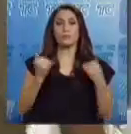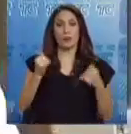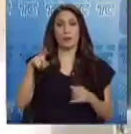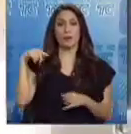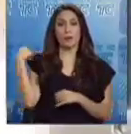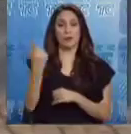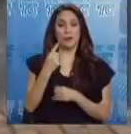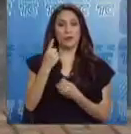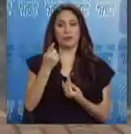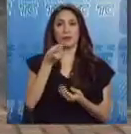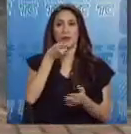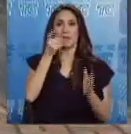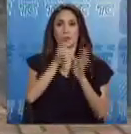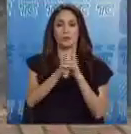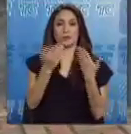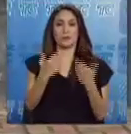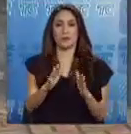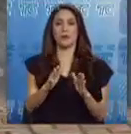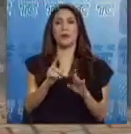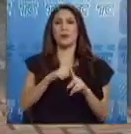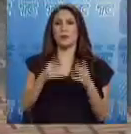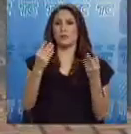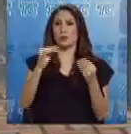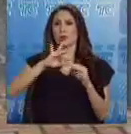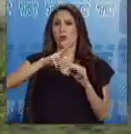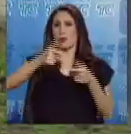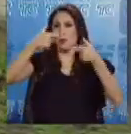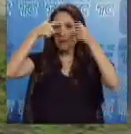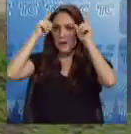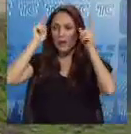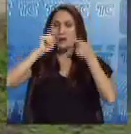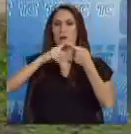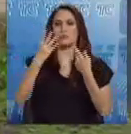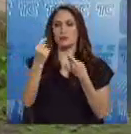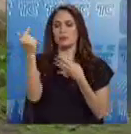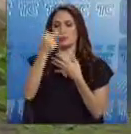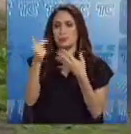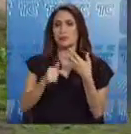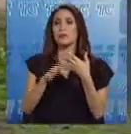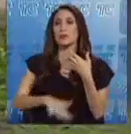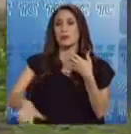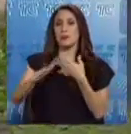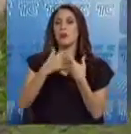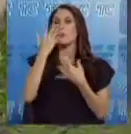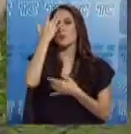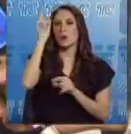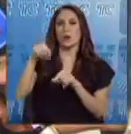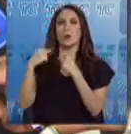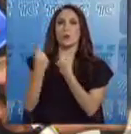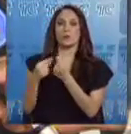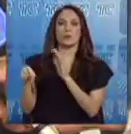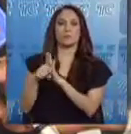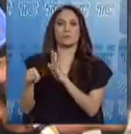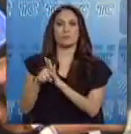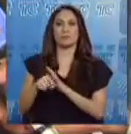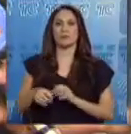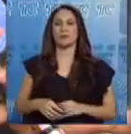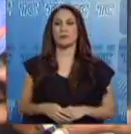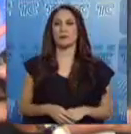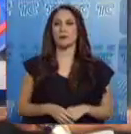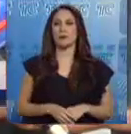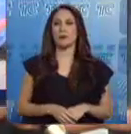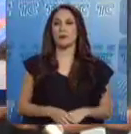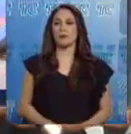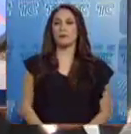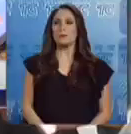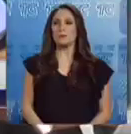medio de los incidentes una escalada de amenazas y robo de ganado se estaría produciendo en la zona influenciada por el conflicto. Ellos no han tenido ningún